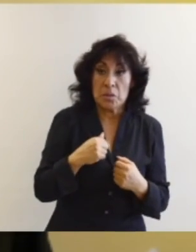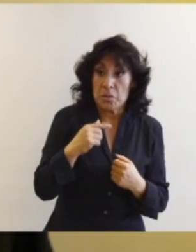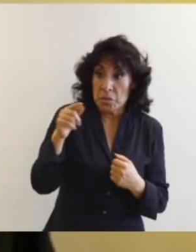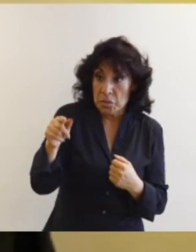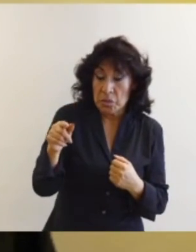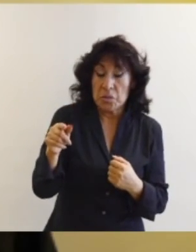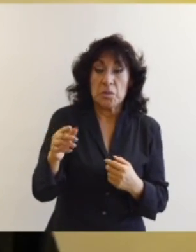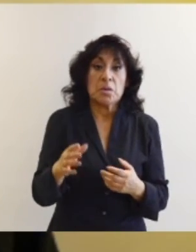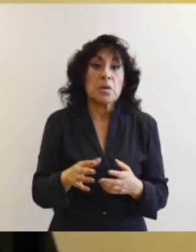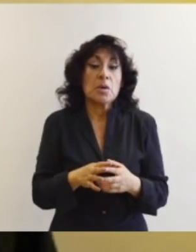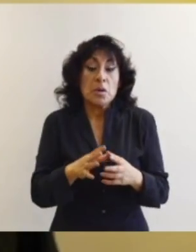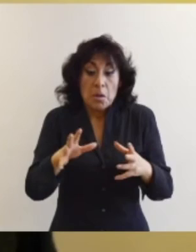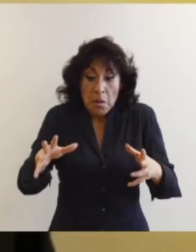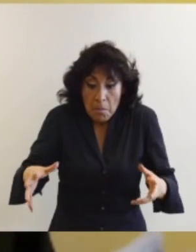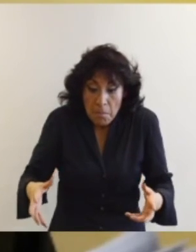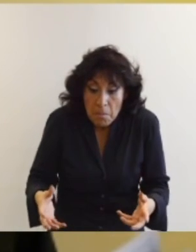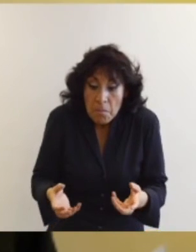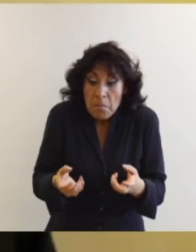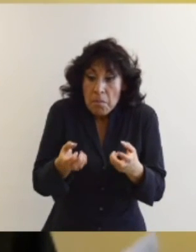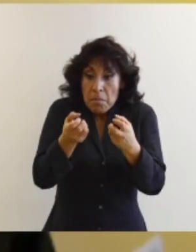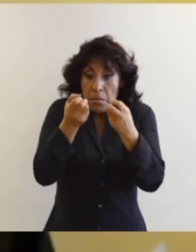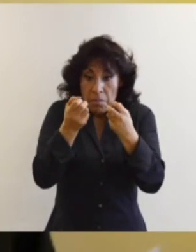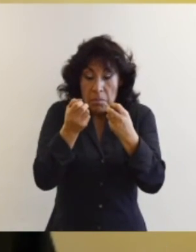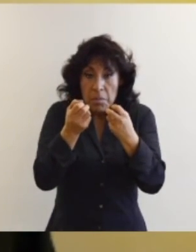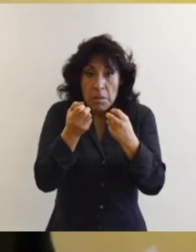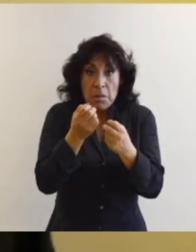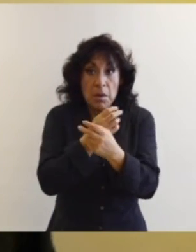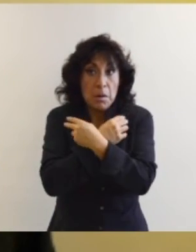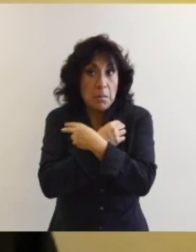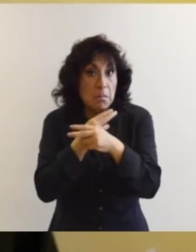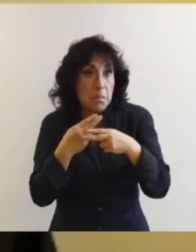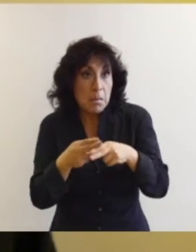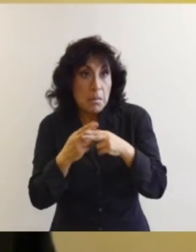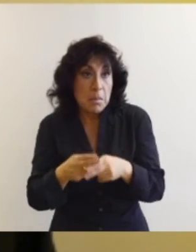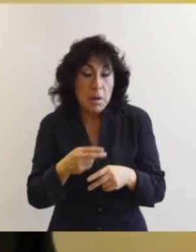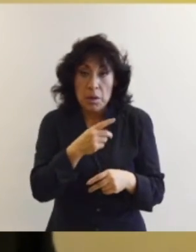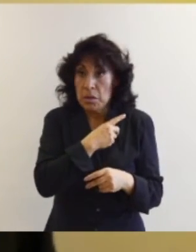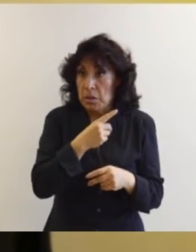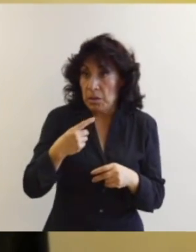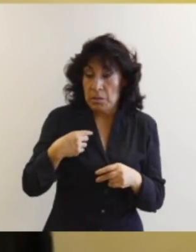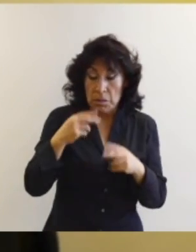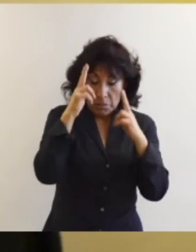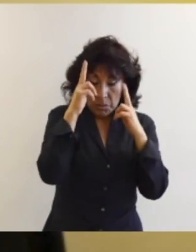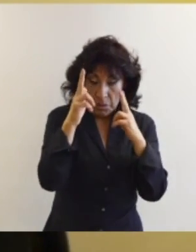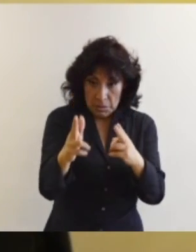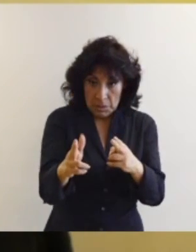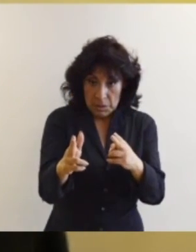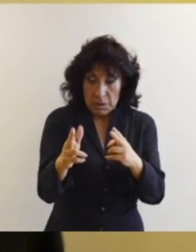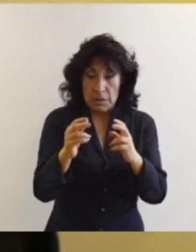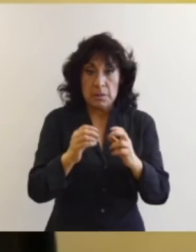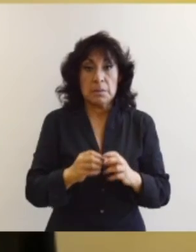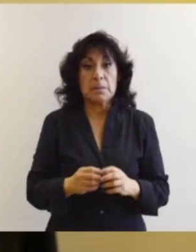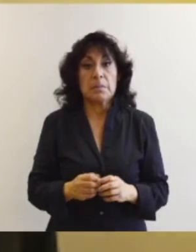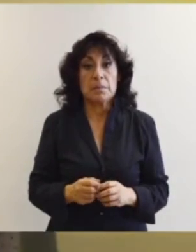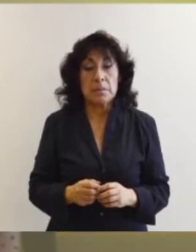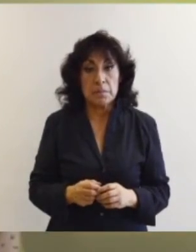patria. Le debemos el homenaje de rescatar del polvo la reliquia de sus restos